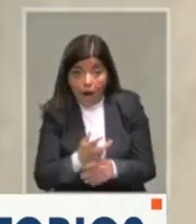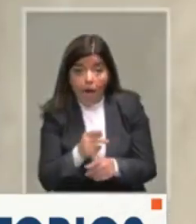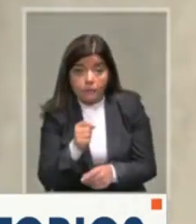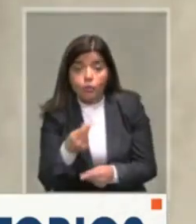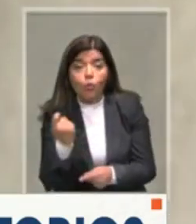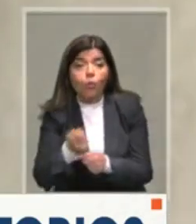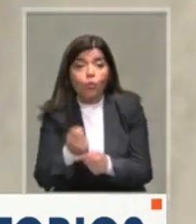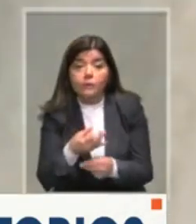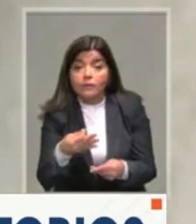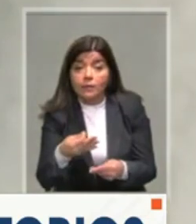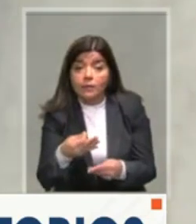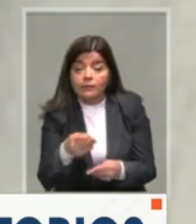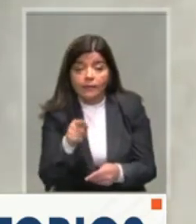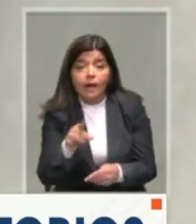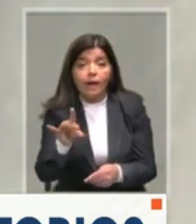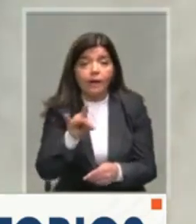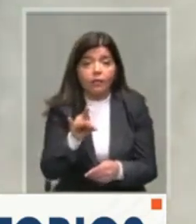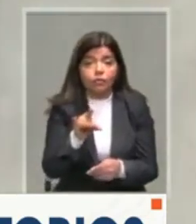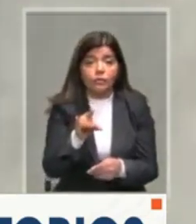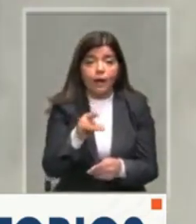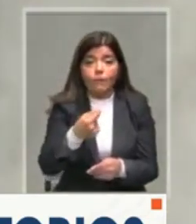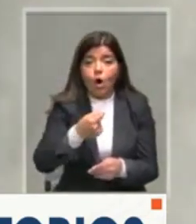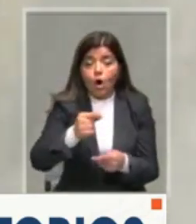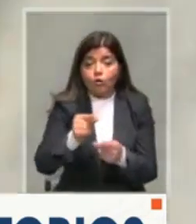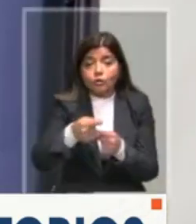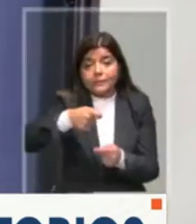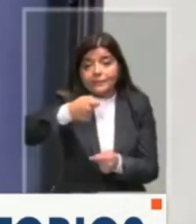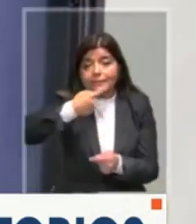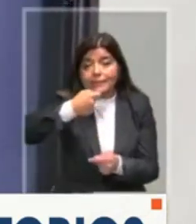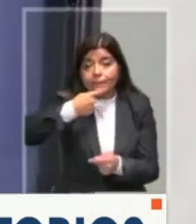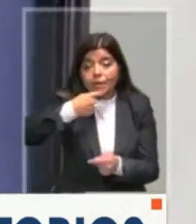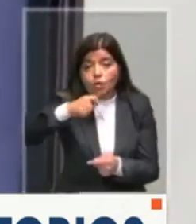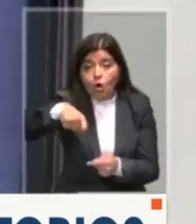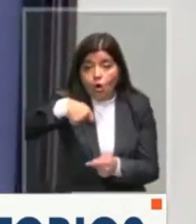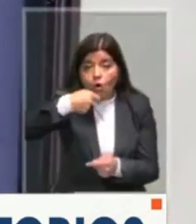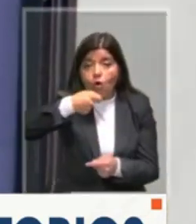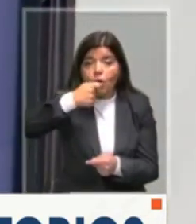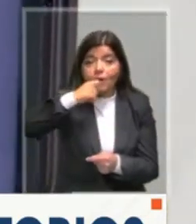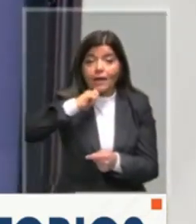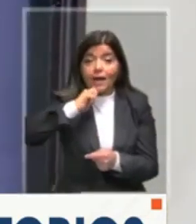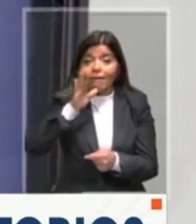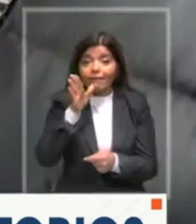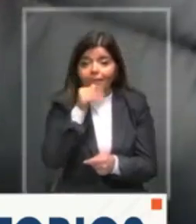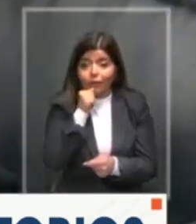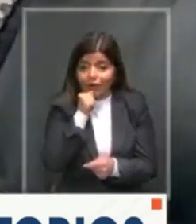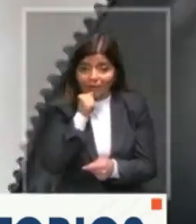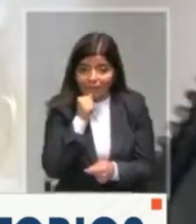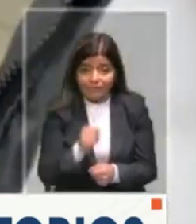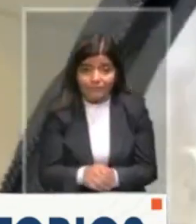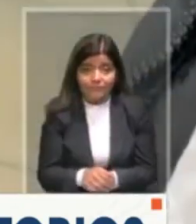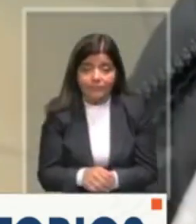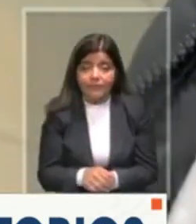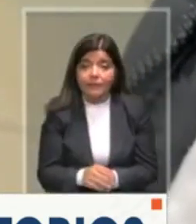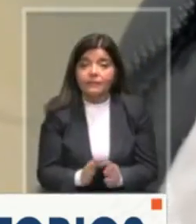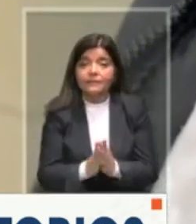sale? Lo que encontramos ahí fue en tabletas. Es el jarabe de este compuesto para niños, el que cuesta ubicar. En San